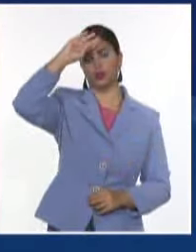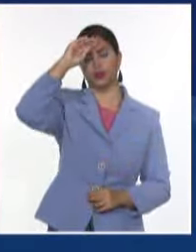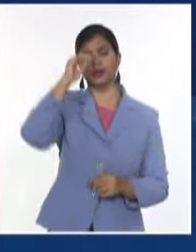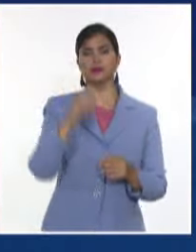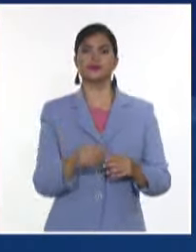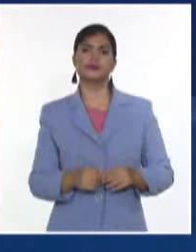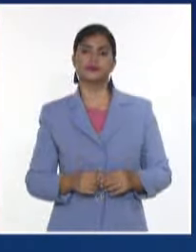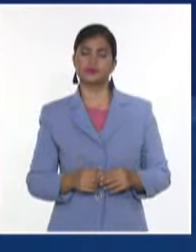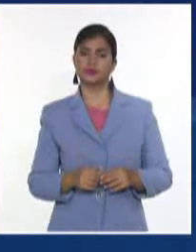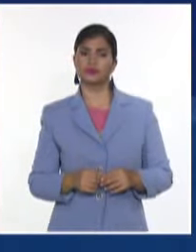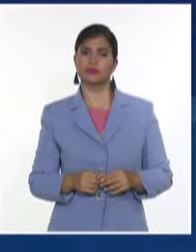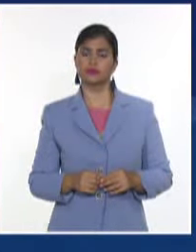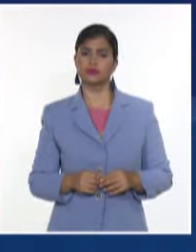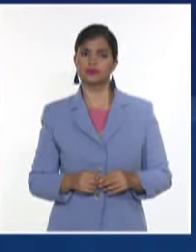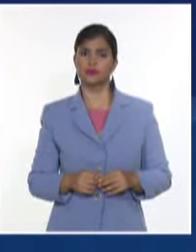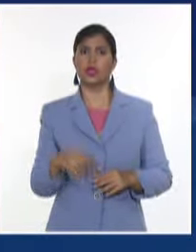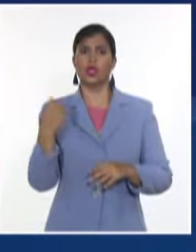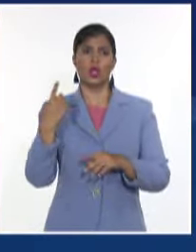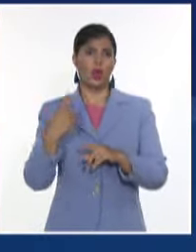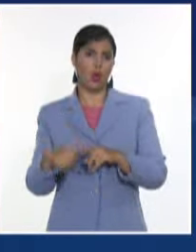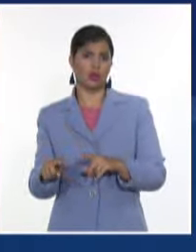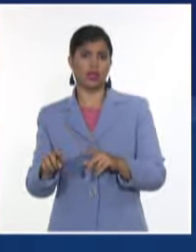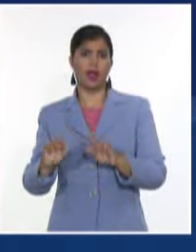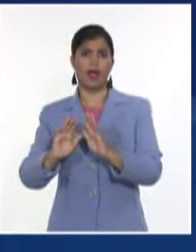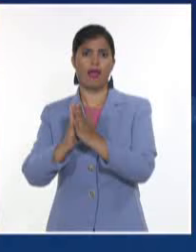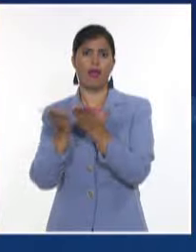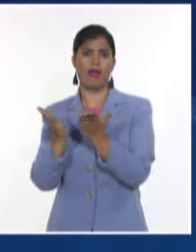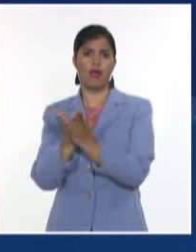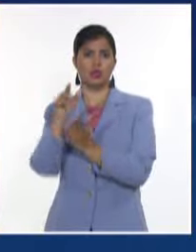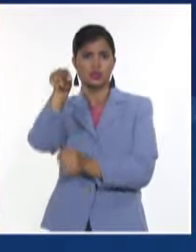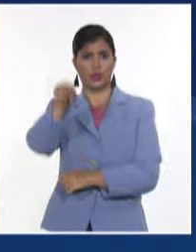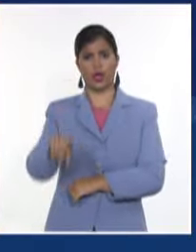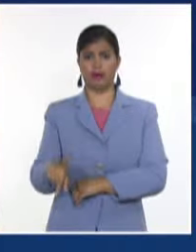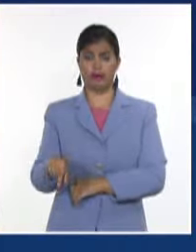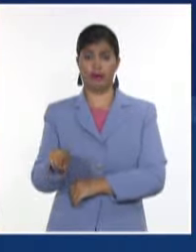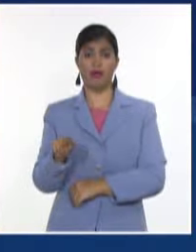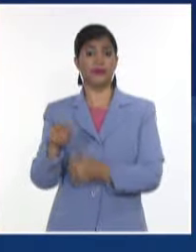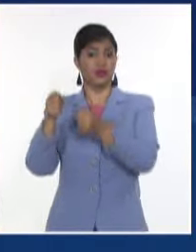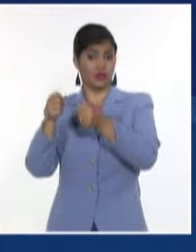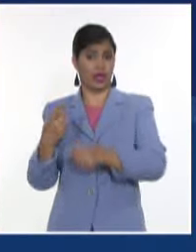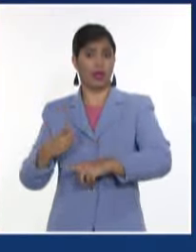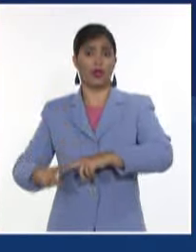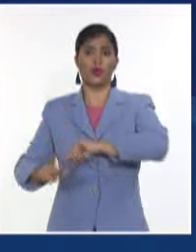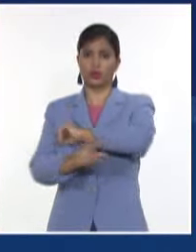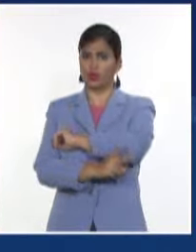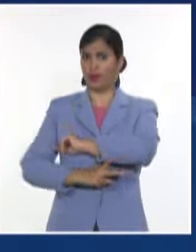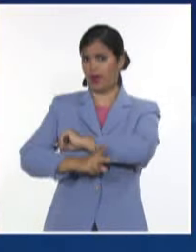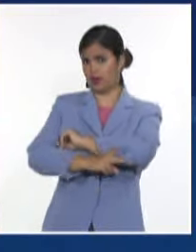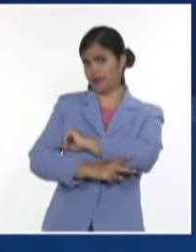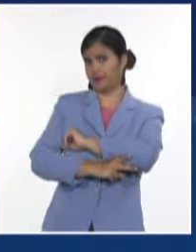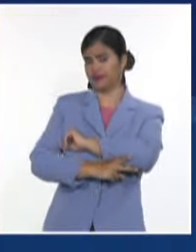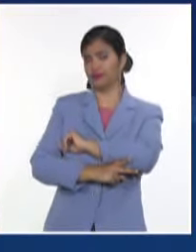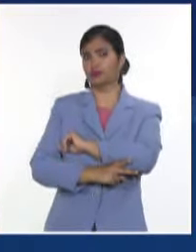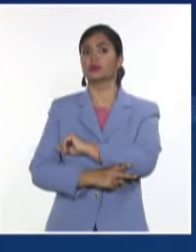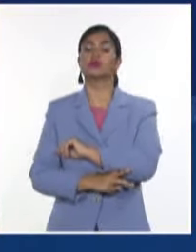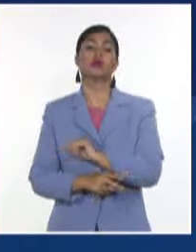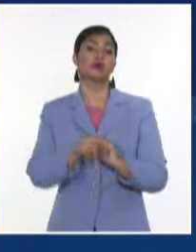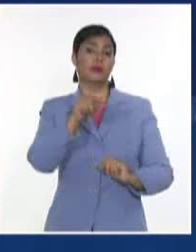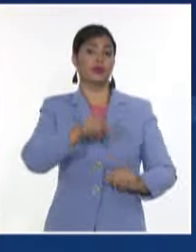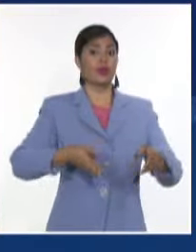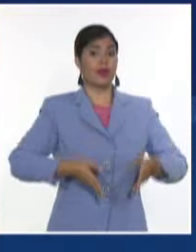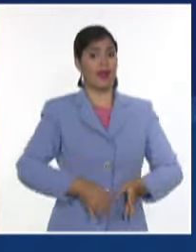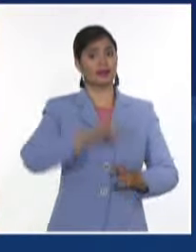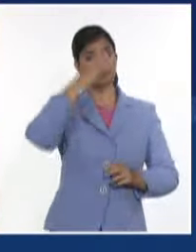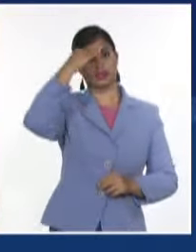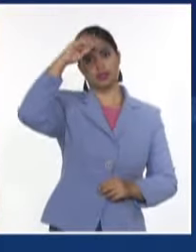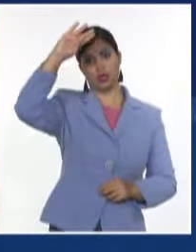otra ciudadanía no implica la pérdida de la ciudadanía cubana. Los ciudadanos cubanos, mientras se encuentran en el territorio